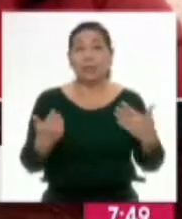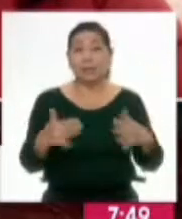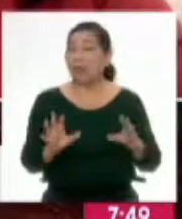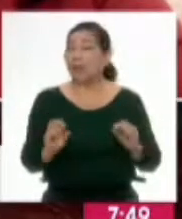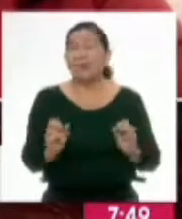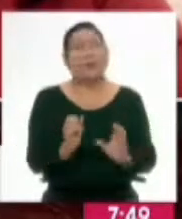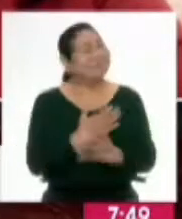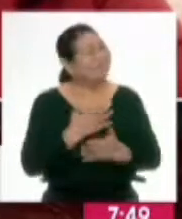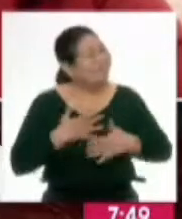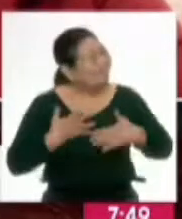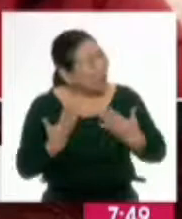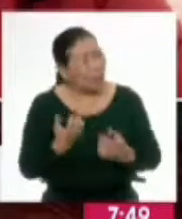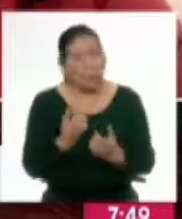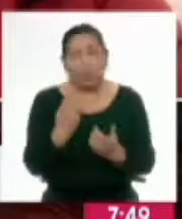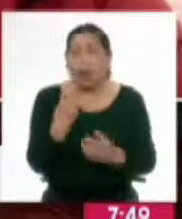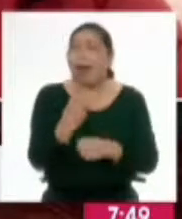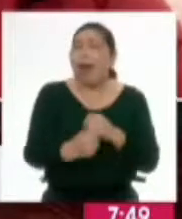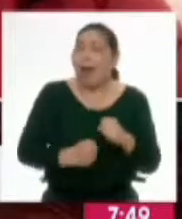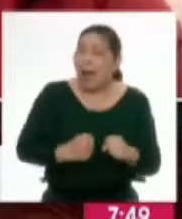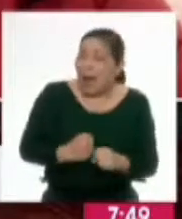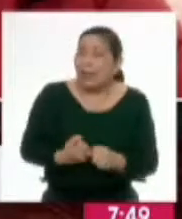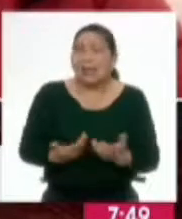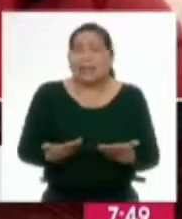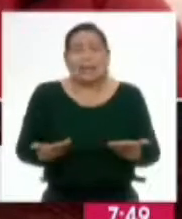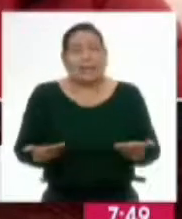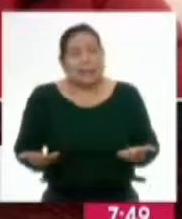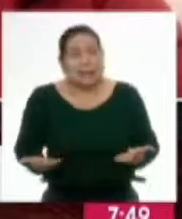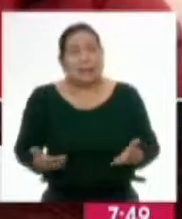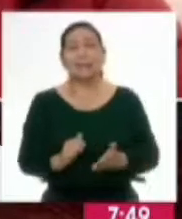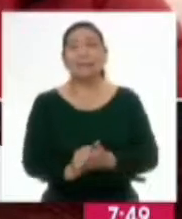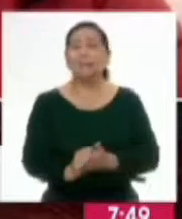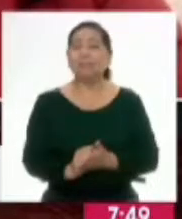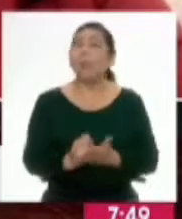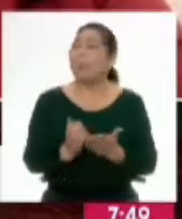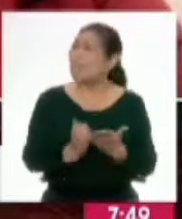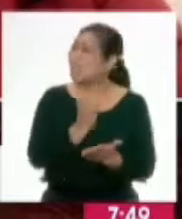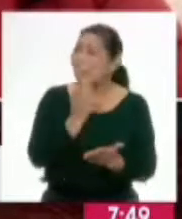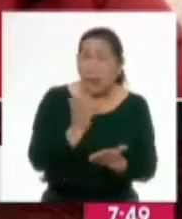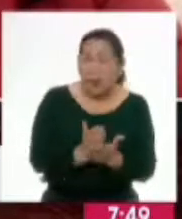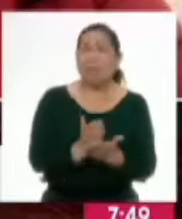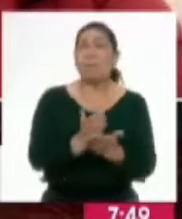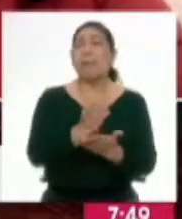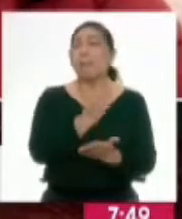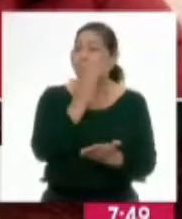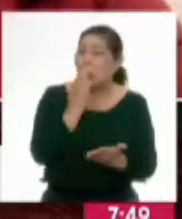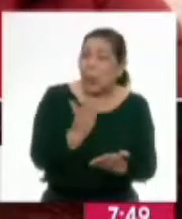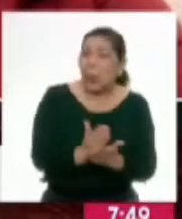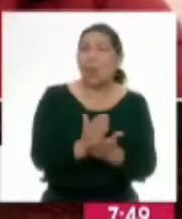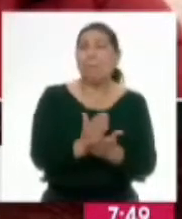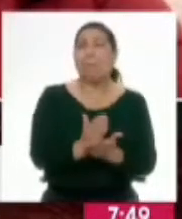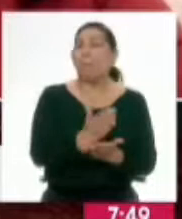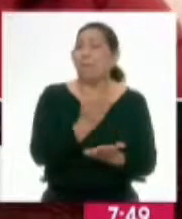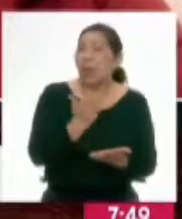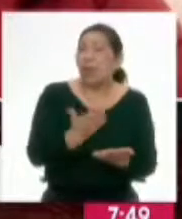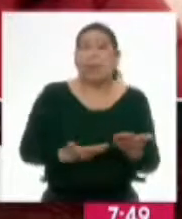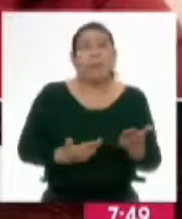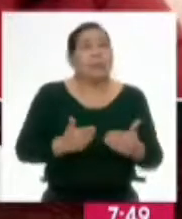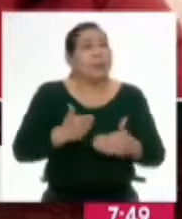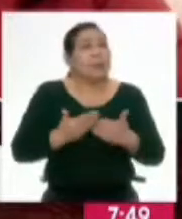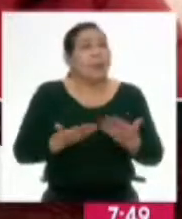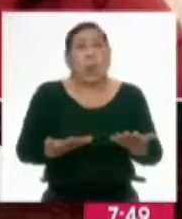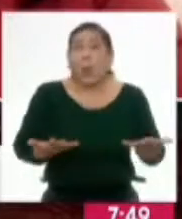no puedo más, ¿no? Son dos años y es, digamos, problema tras problema, crisis tras crisis, y